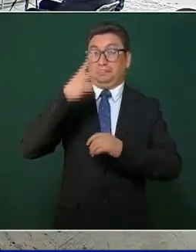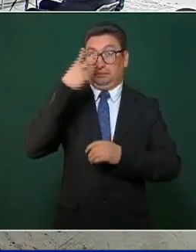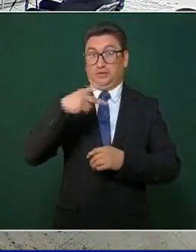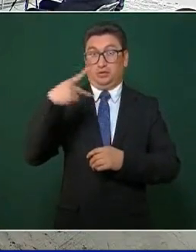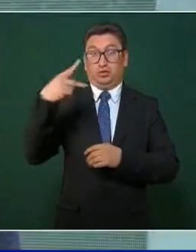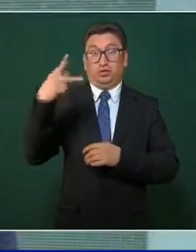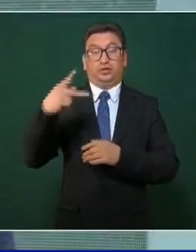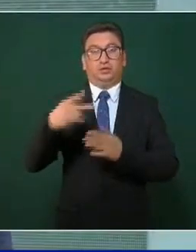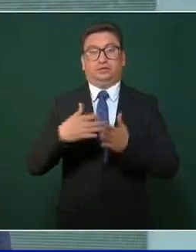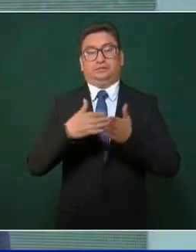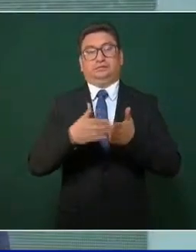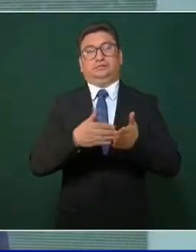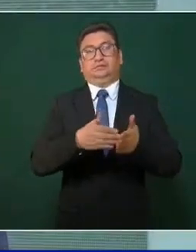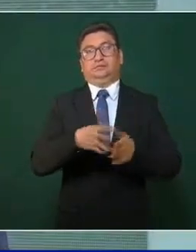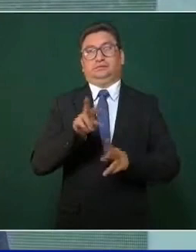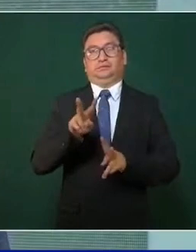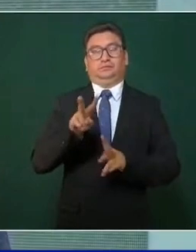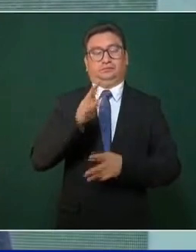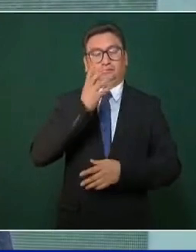de pena ajena,